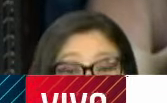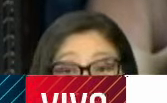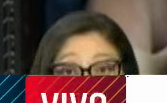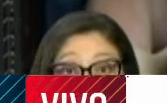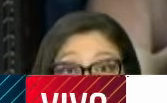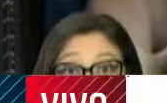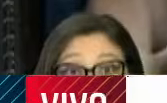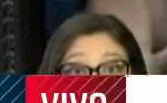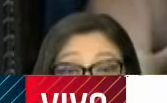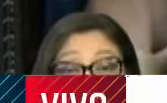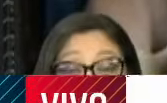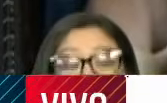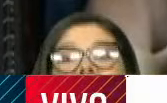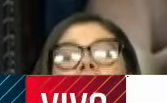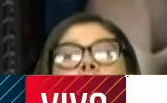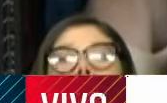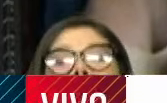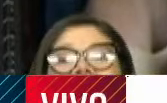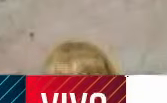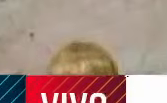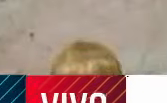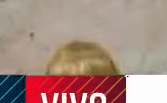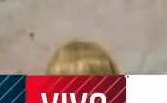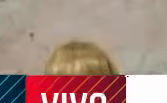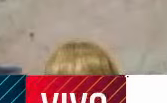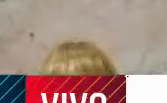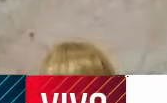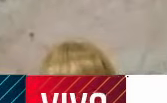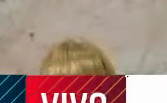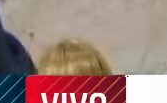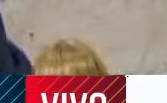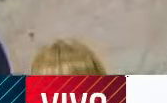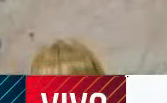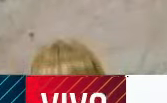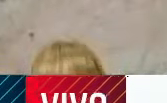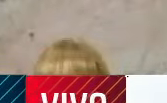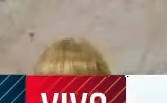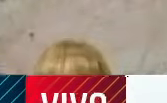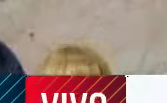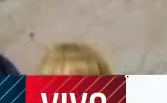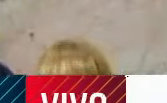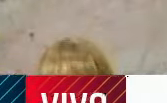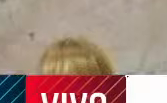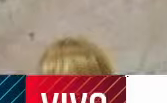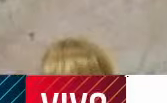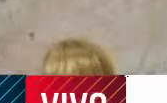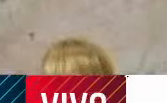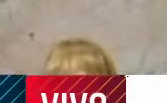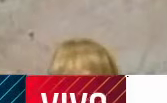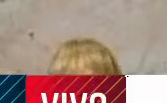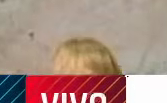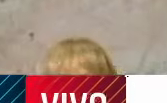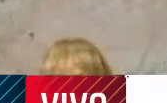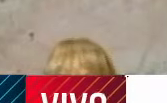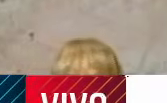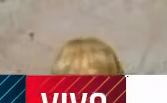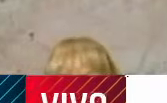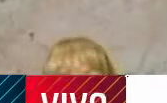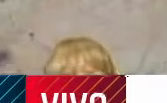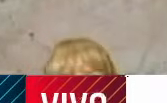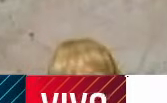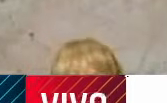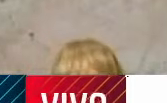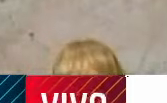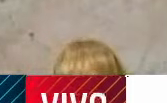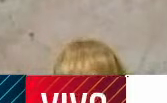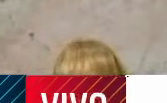de los vínculos, estatutos profesionales. Y escuchar tanto de qué tiene que hacer el peronismo, me cansó, ¿no se te pasó lo mismo?